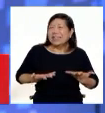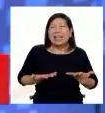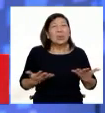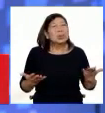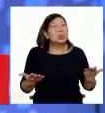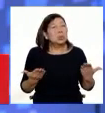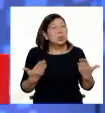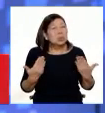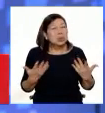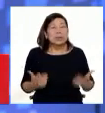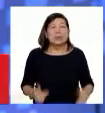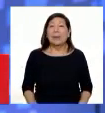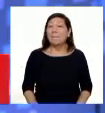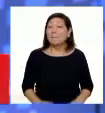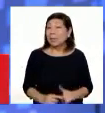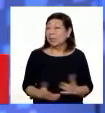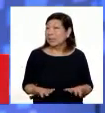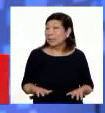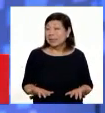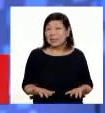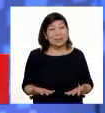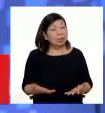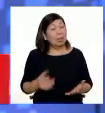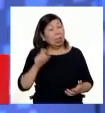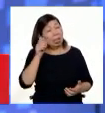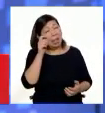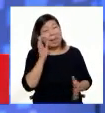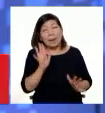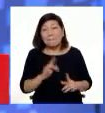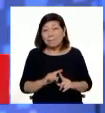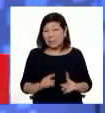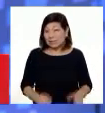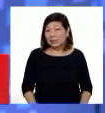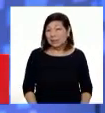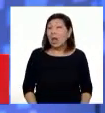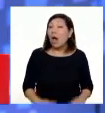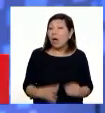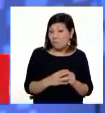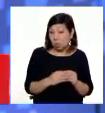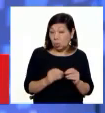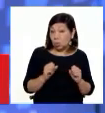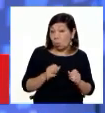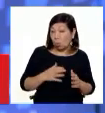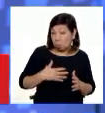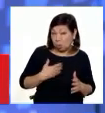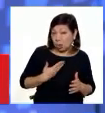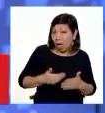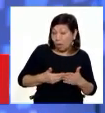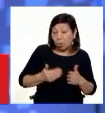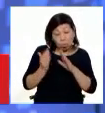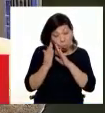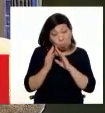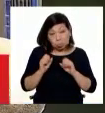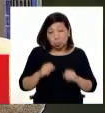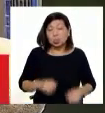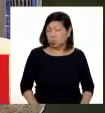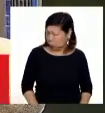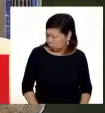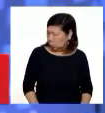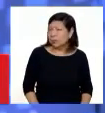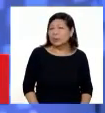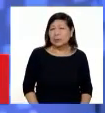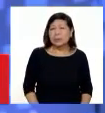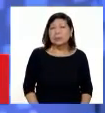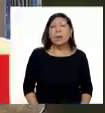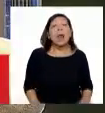se siente caliente, el cuerpo caliente y a veces uno no puede conciliar el sueño. Entonces, la fruta sí podemos consumirla antes de dormir. Pero sí.